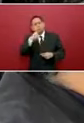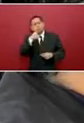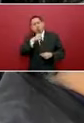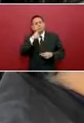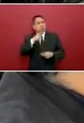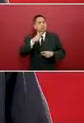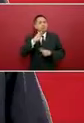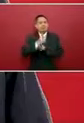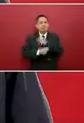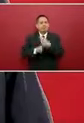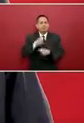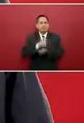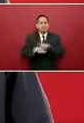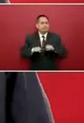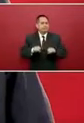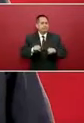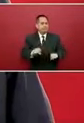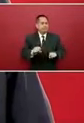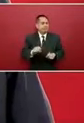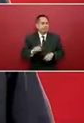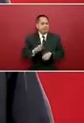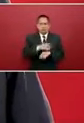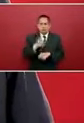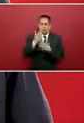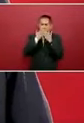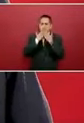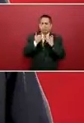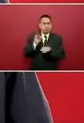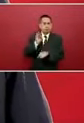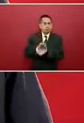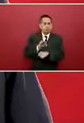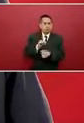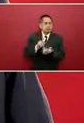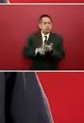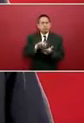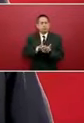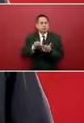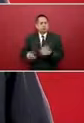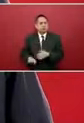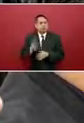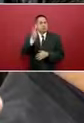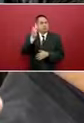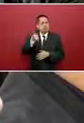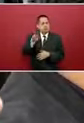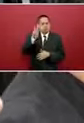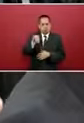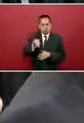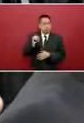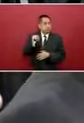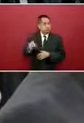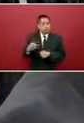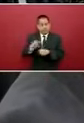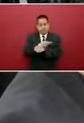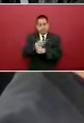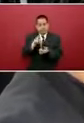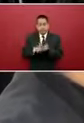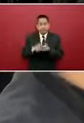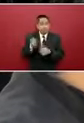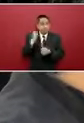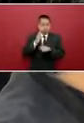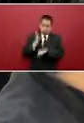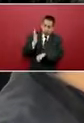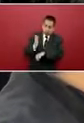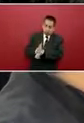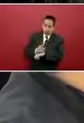de autoservicio que están completamente desprotegidos, hablamos propiamente de Walmart, a quienes incluso los sancionan,